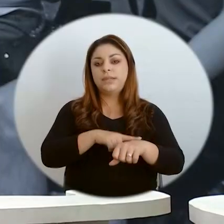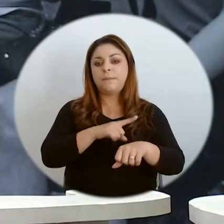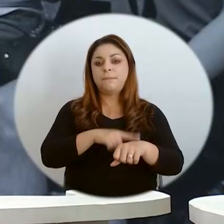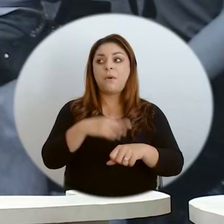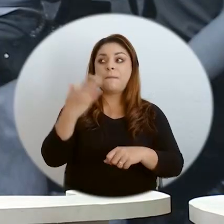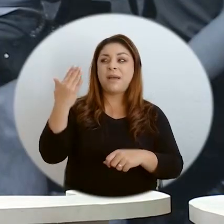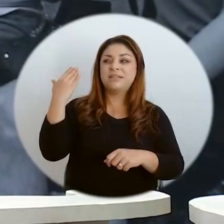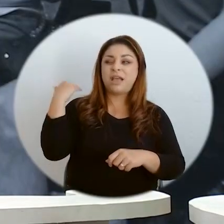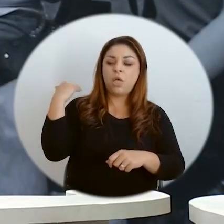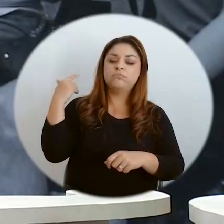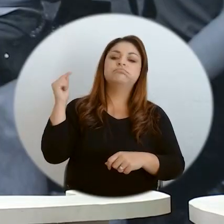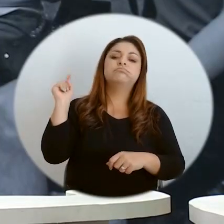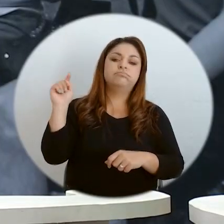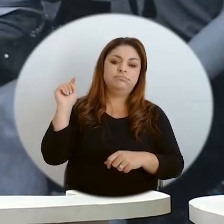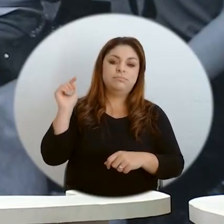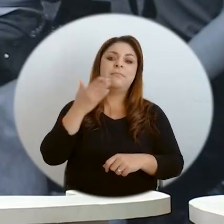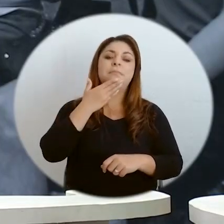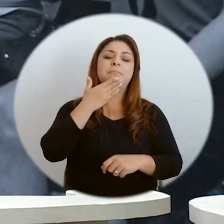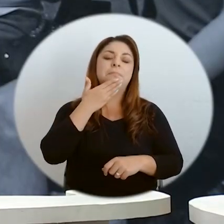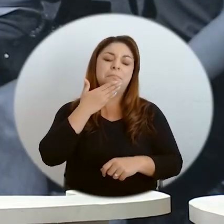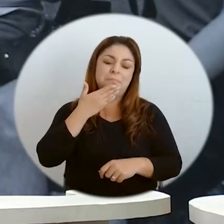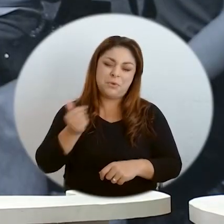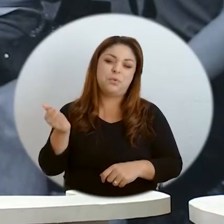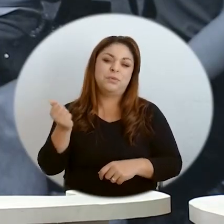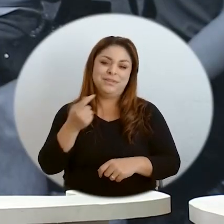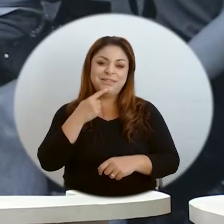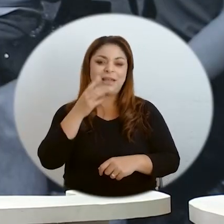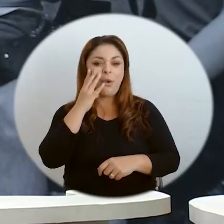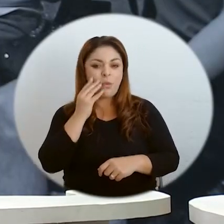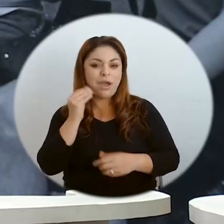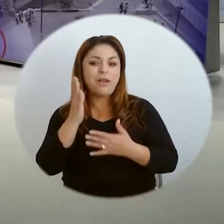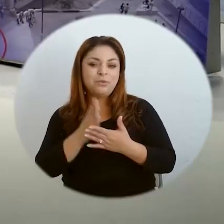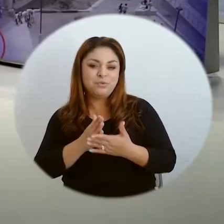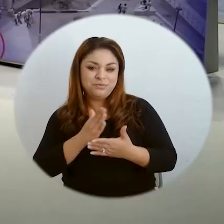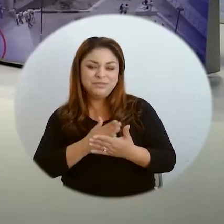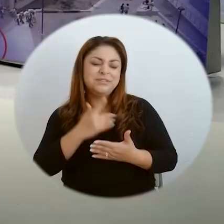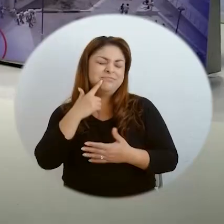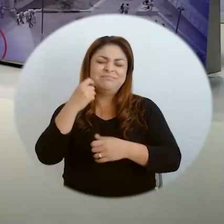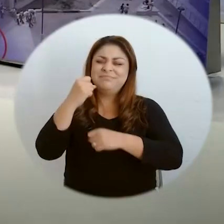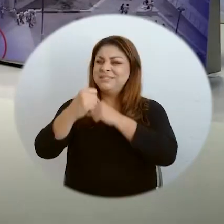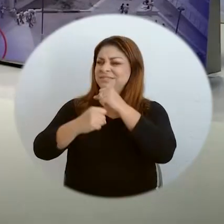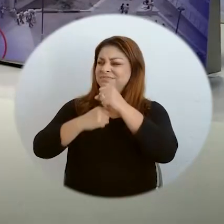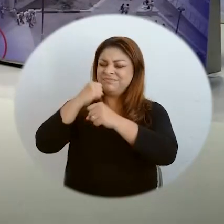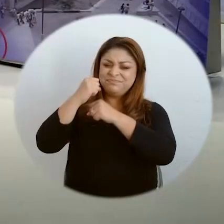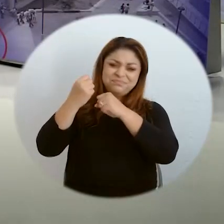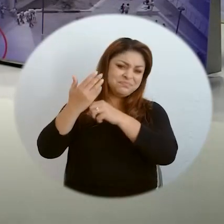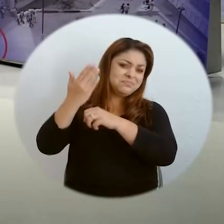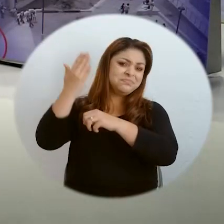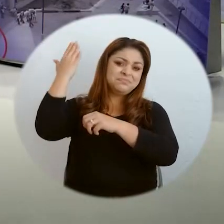Todo tiempo pasado fue mejor, decían algunos abuelos en el siglo pasado precisamente.